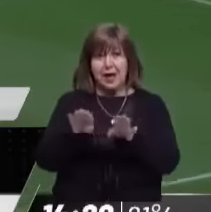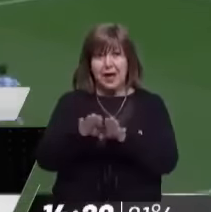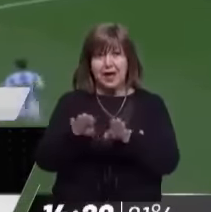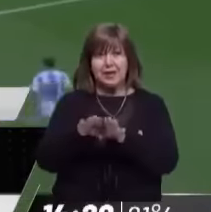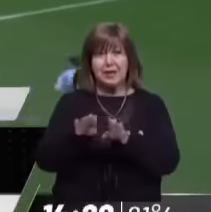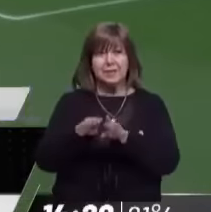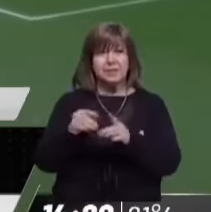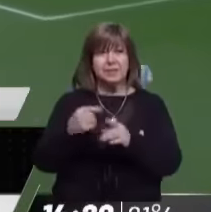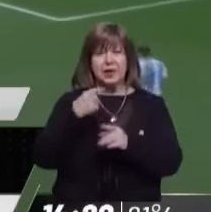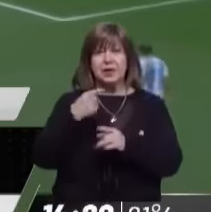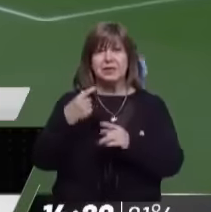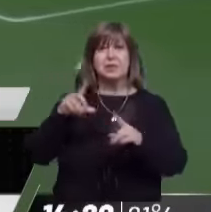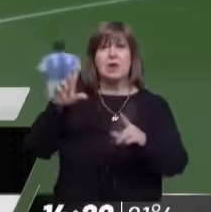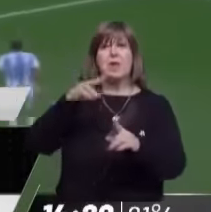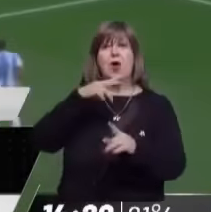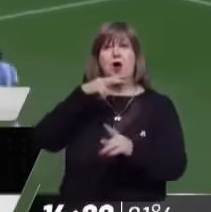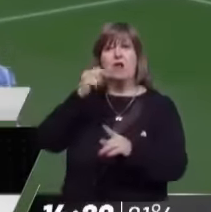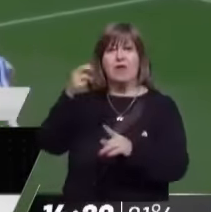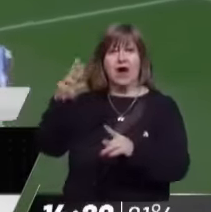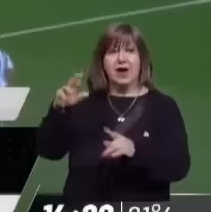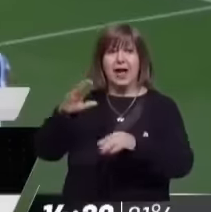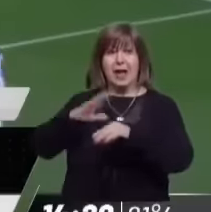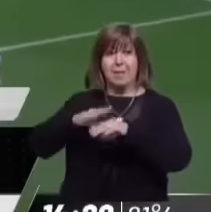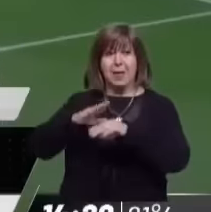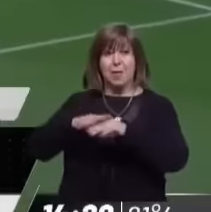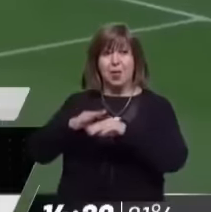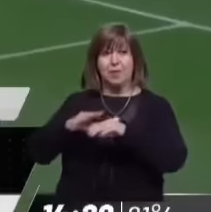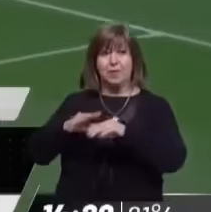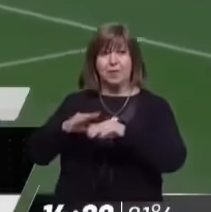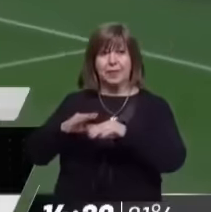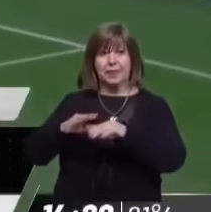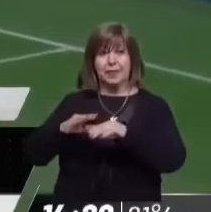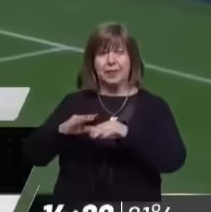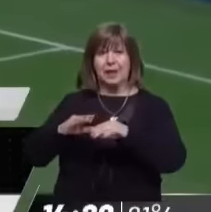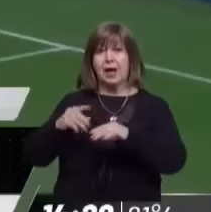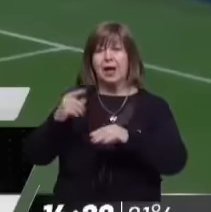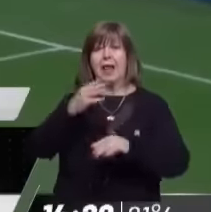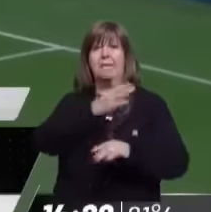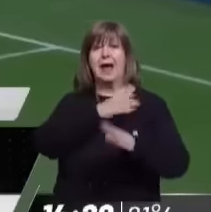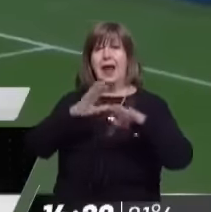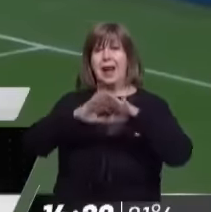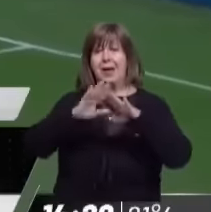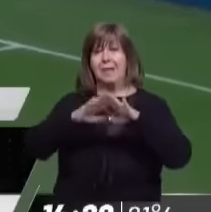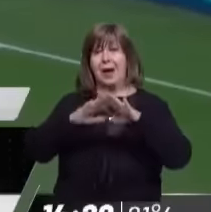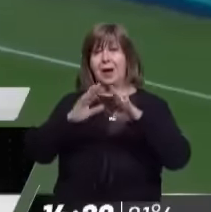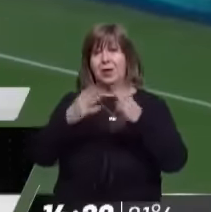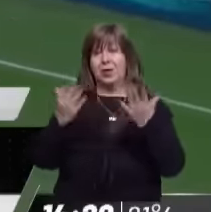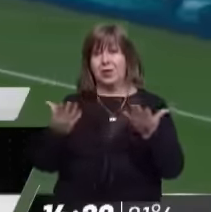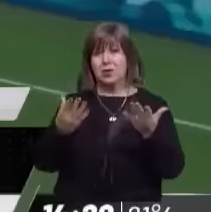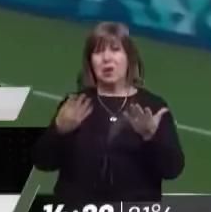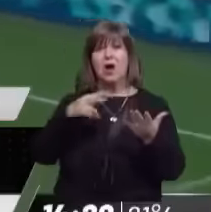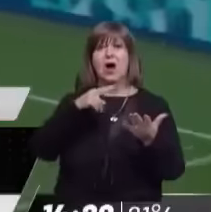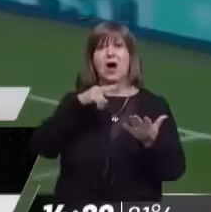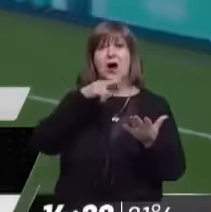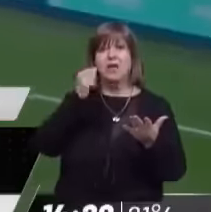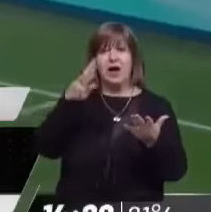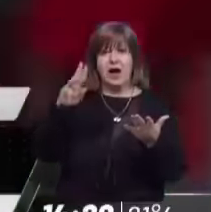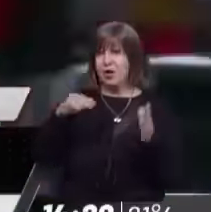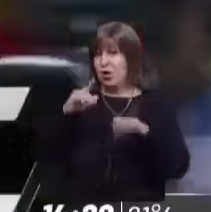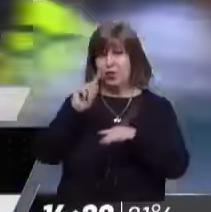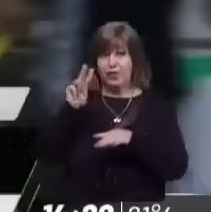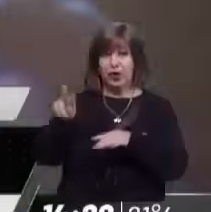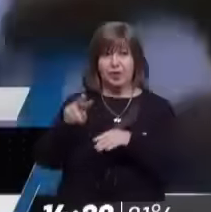le cobran a Amione, hay mano, ahí en ese desvío le pega al 4 de Marruecos en la mano. Ajá. O sea que eso el VAR no lo vio.